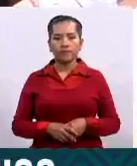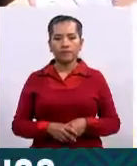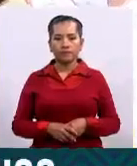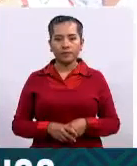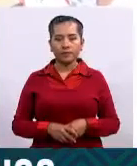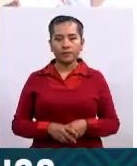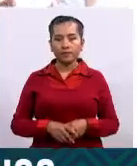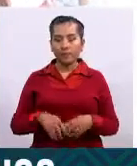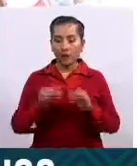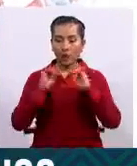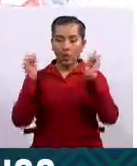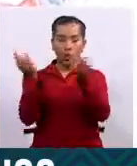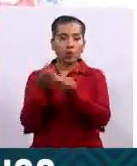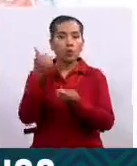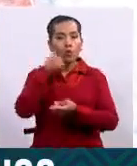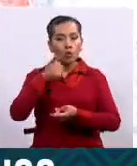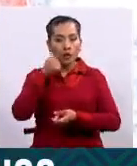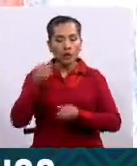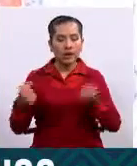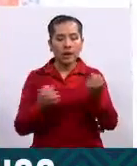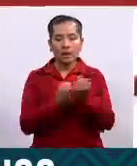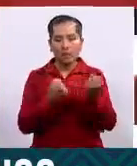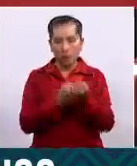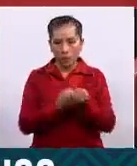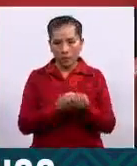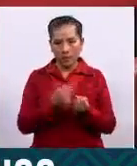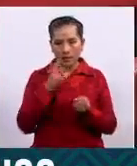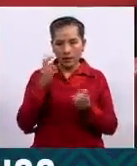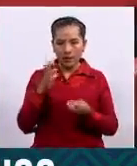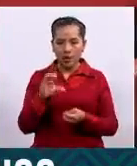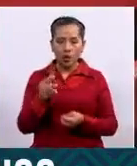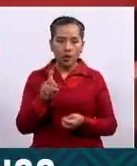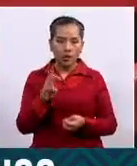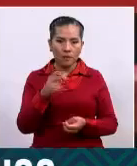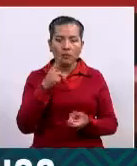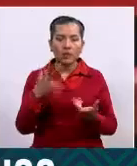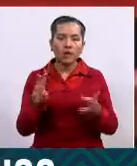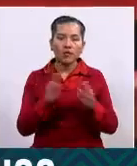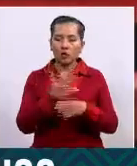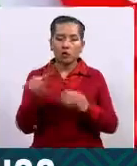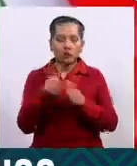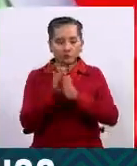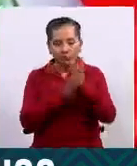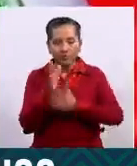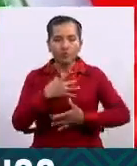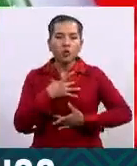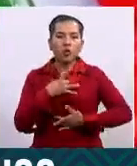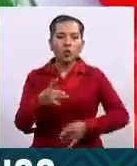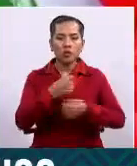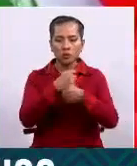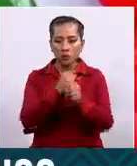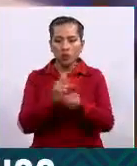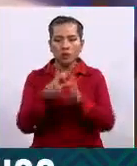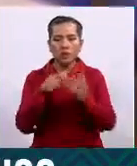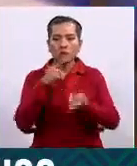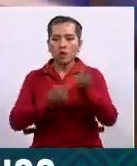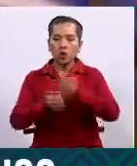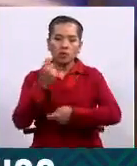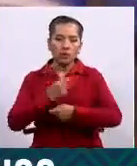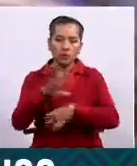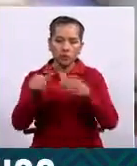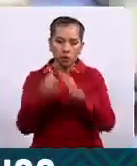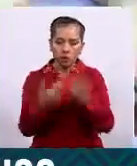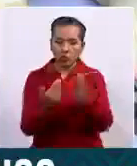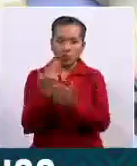El colectivo de mujeres Apoyateco de Moa es una organización de mujeres valiente, apasionada en el diseño, producción y comercialización de